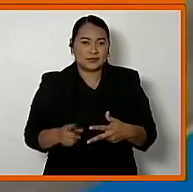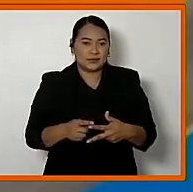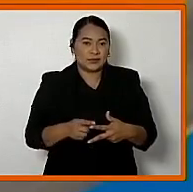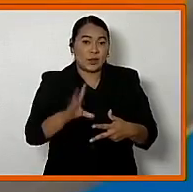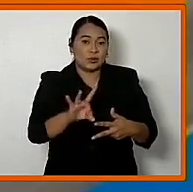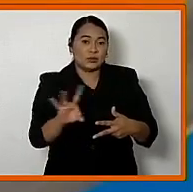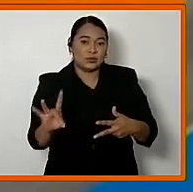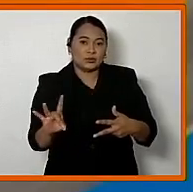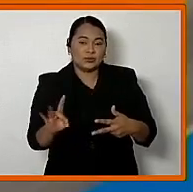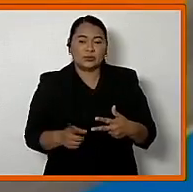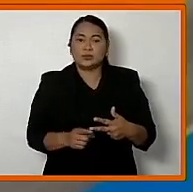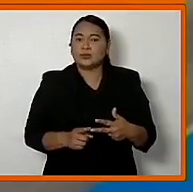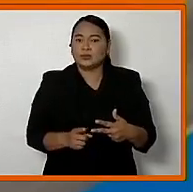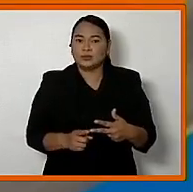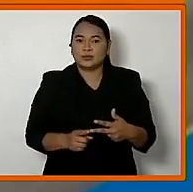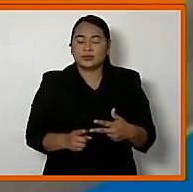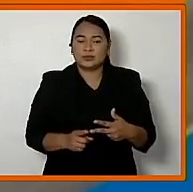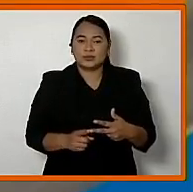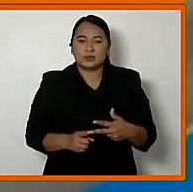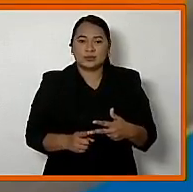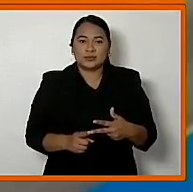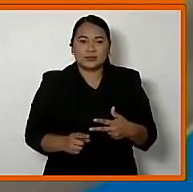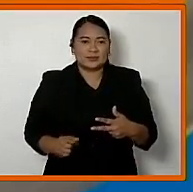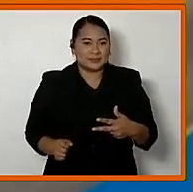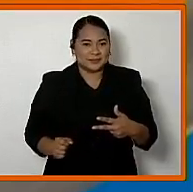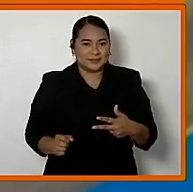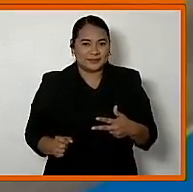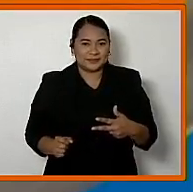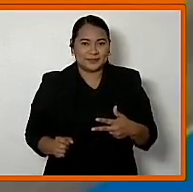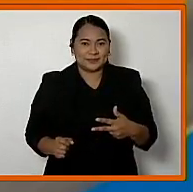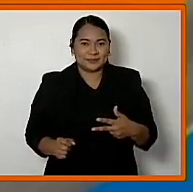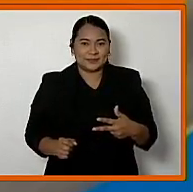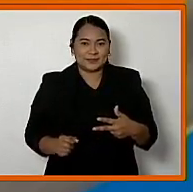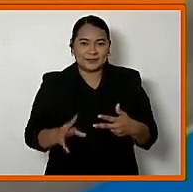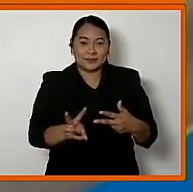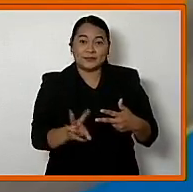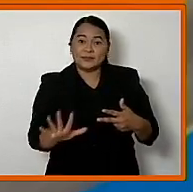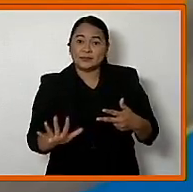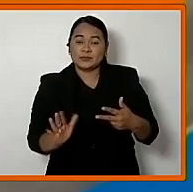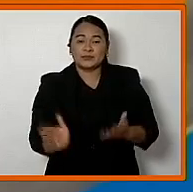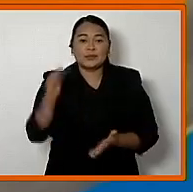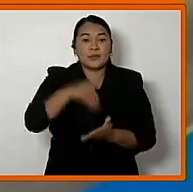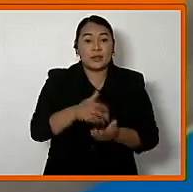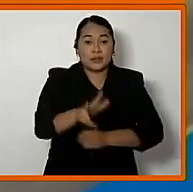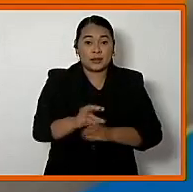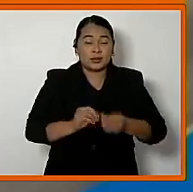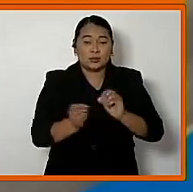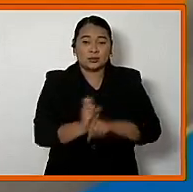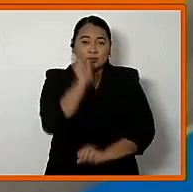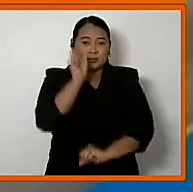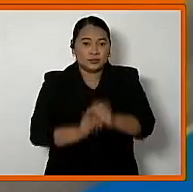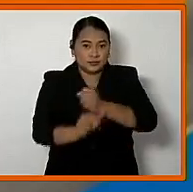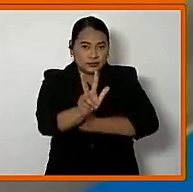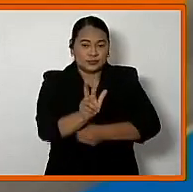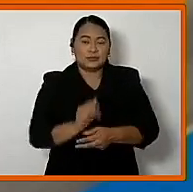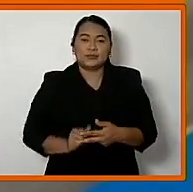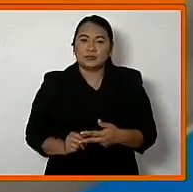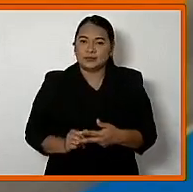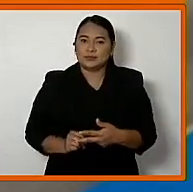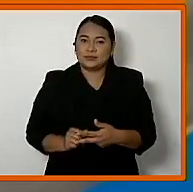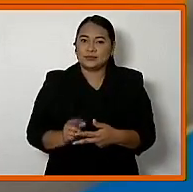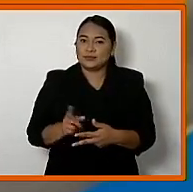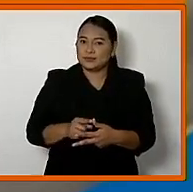88. Tercer y decisivo número ganador, este es el 65. Con mucho gusto te repito tus tres números favorecidos para Pega